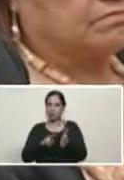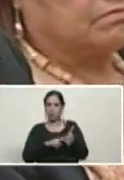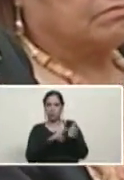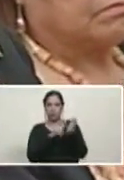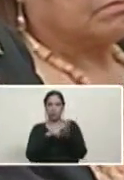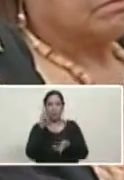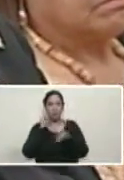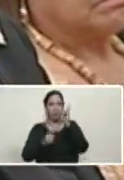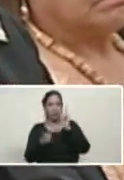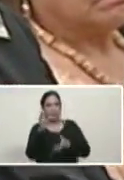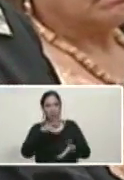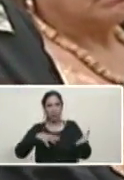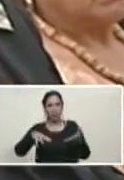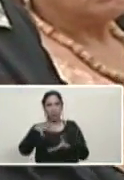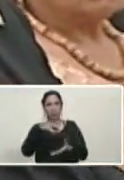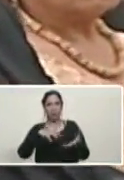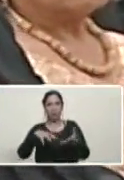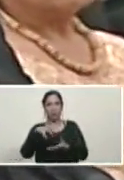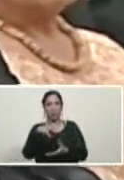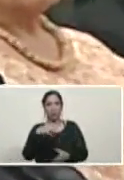las dificultades estoy respirando.